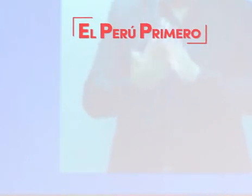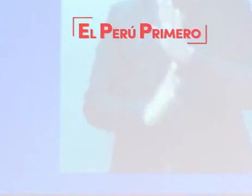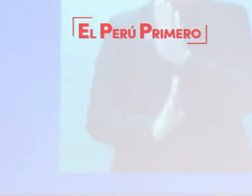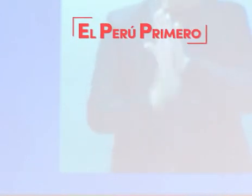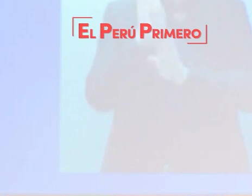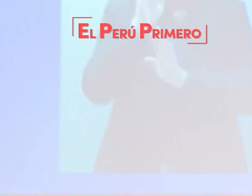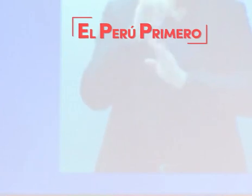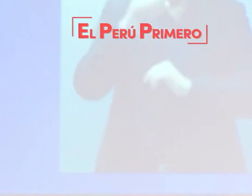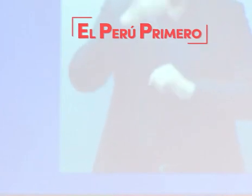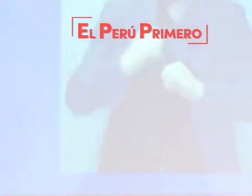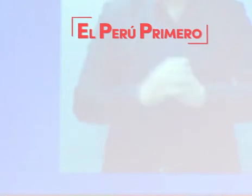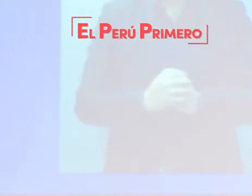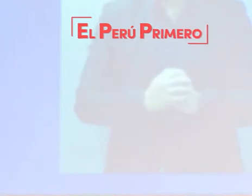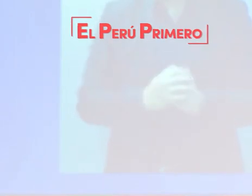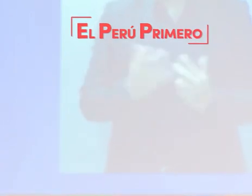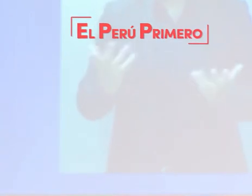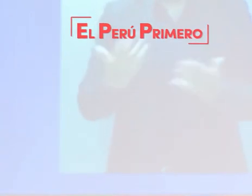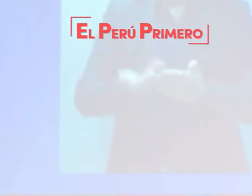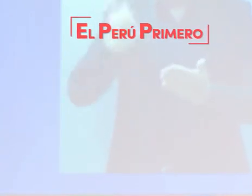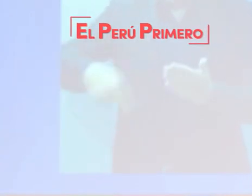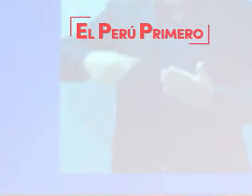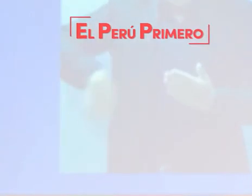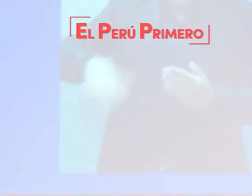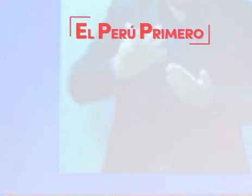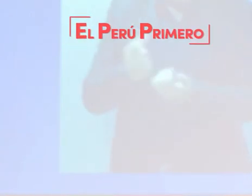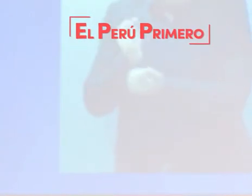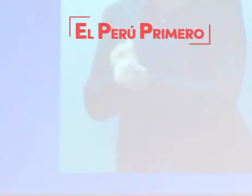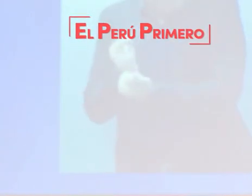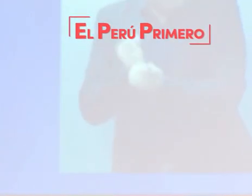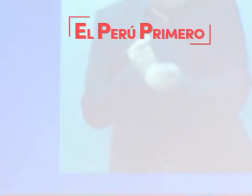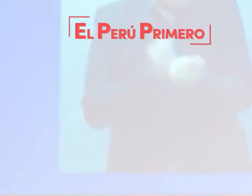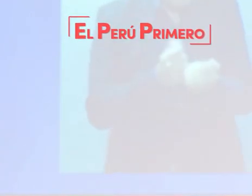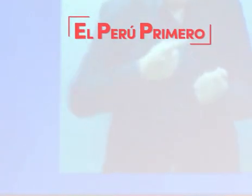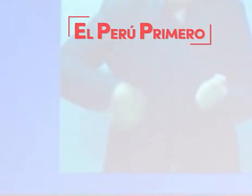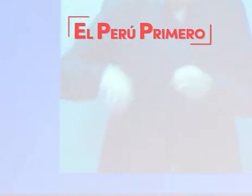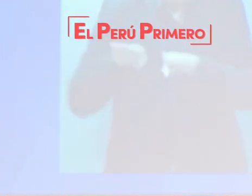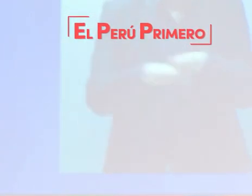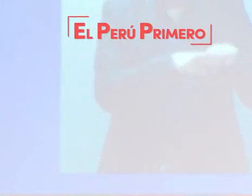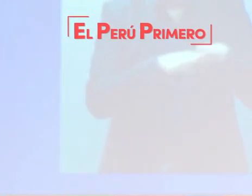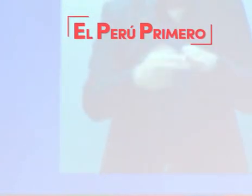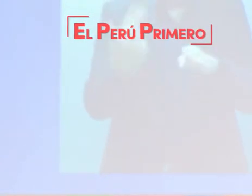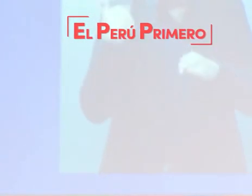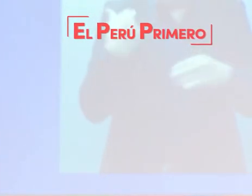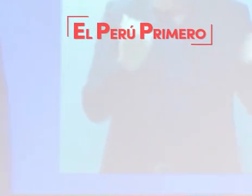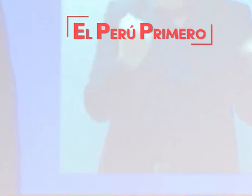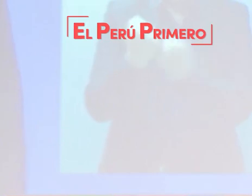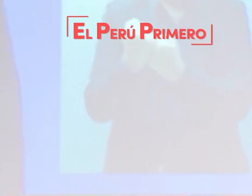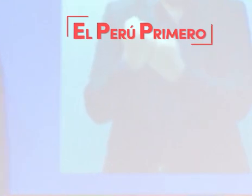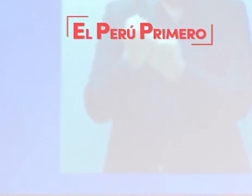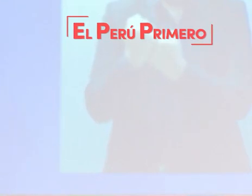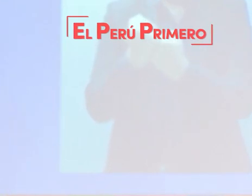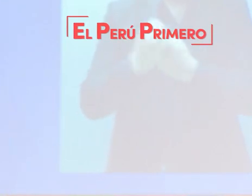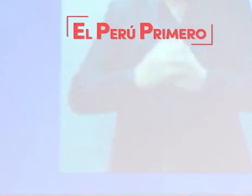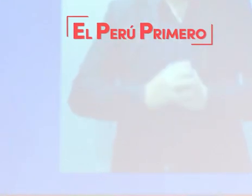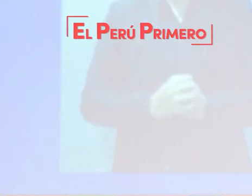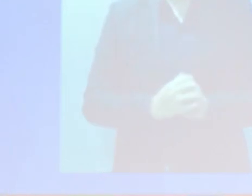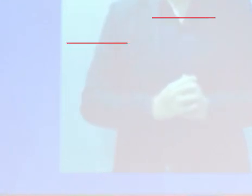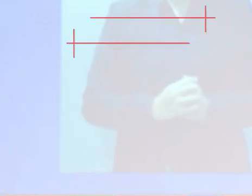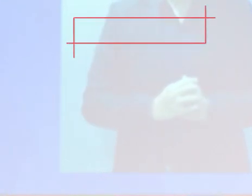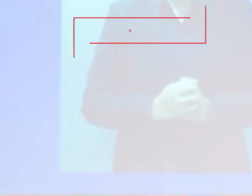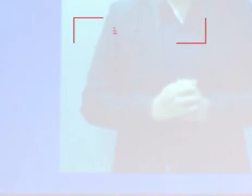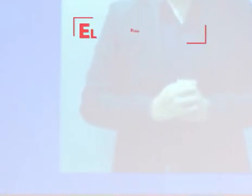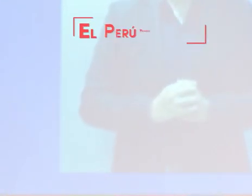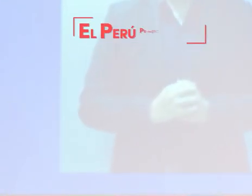la corrupción. Es por ello que yo agradezco el compromiso que demuestran con su